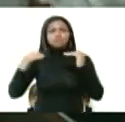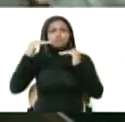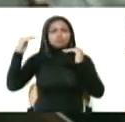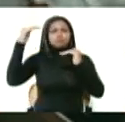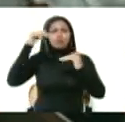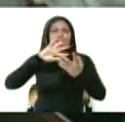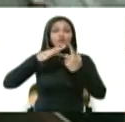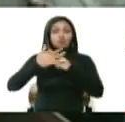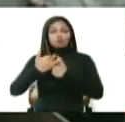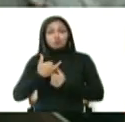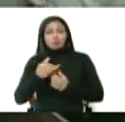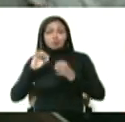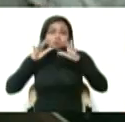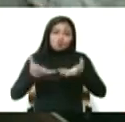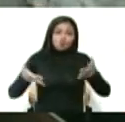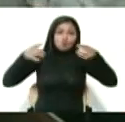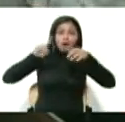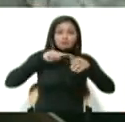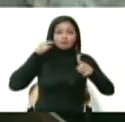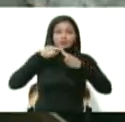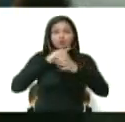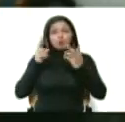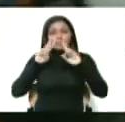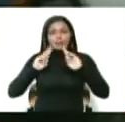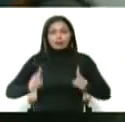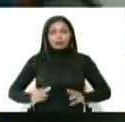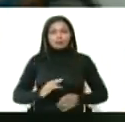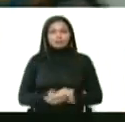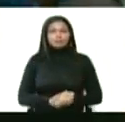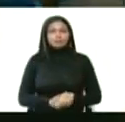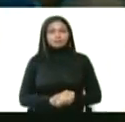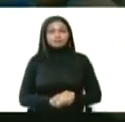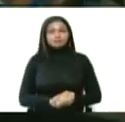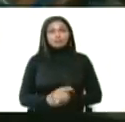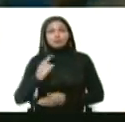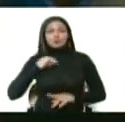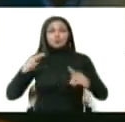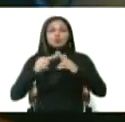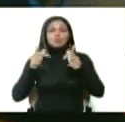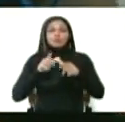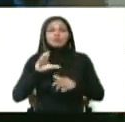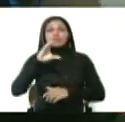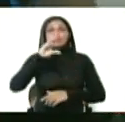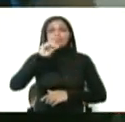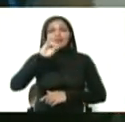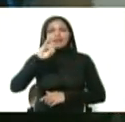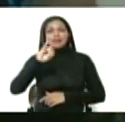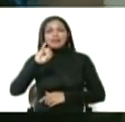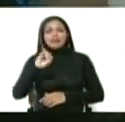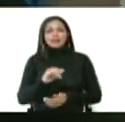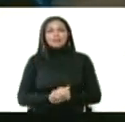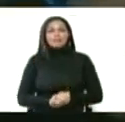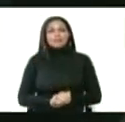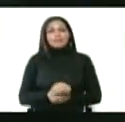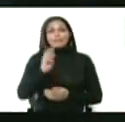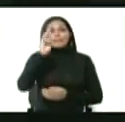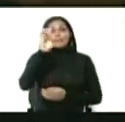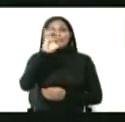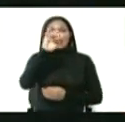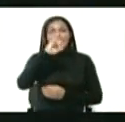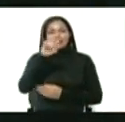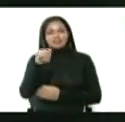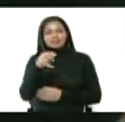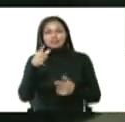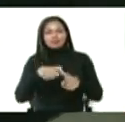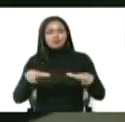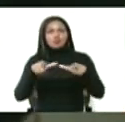esta situación de pandemia que hoy afecta a la humanidad. Nos encontramos en el CDI José Antonio Páez, específicamente